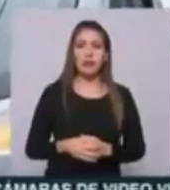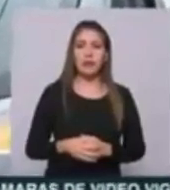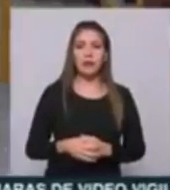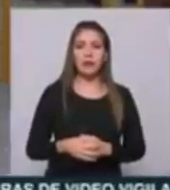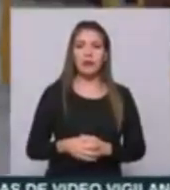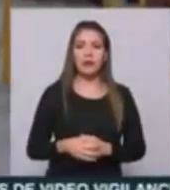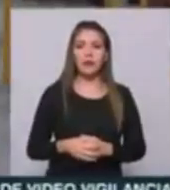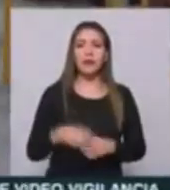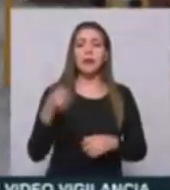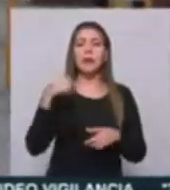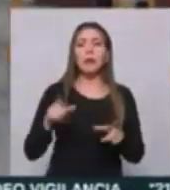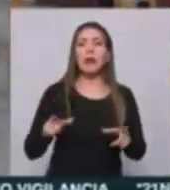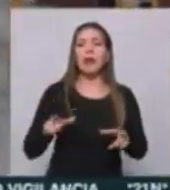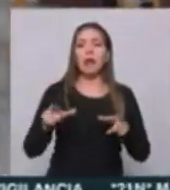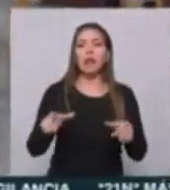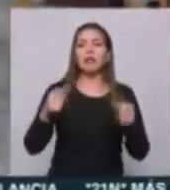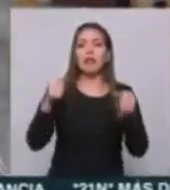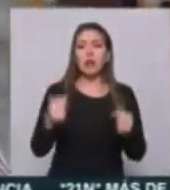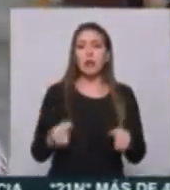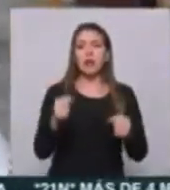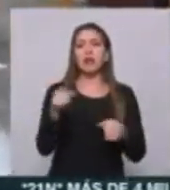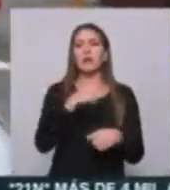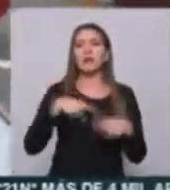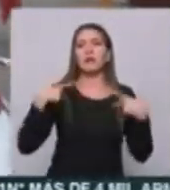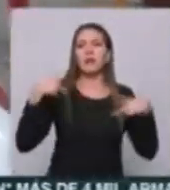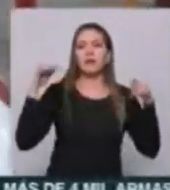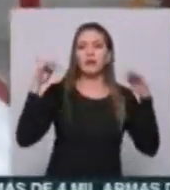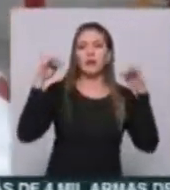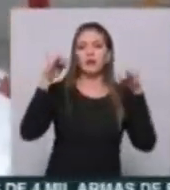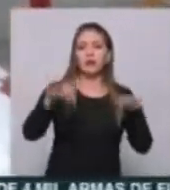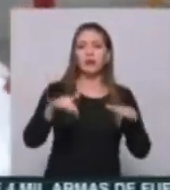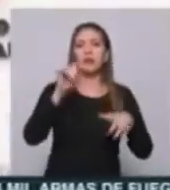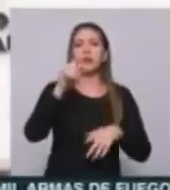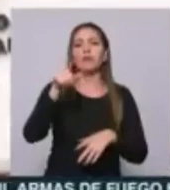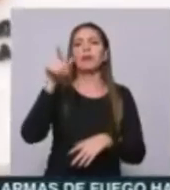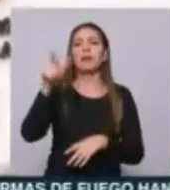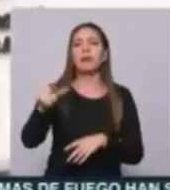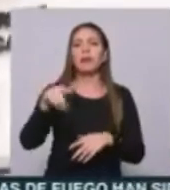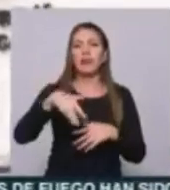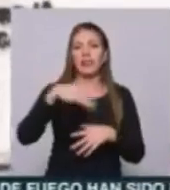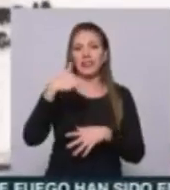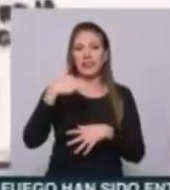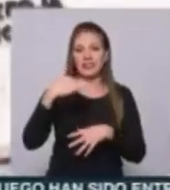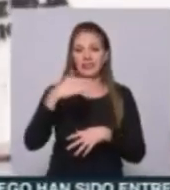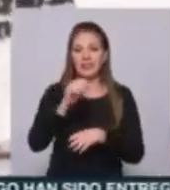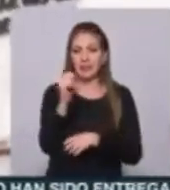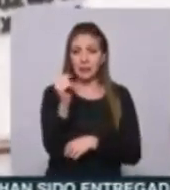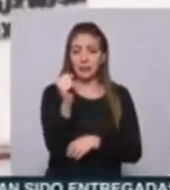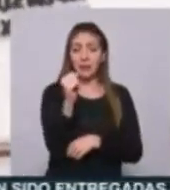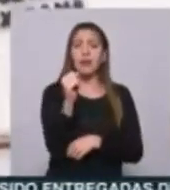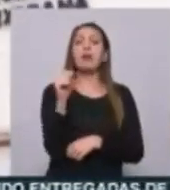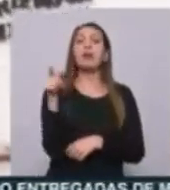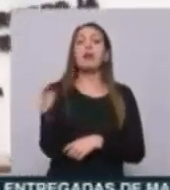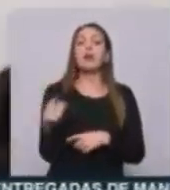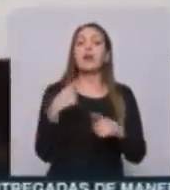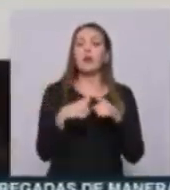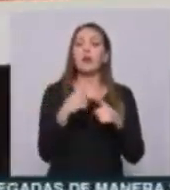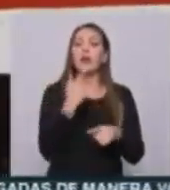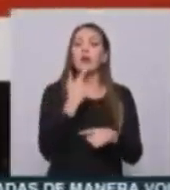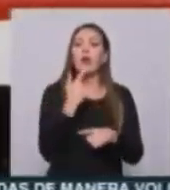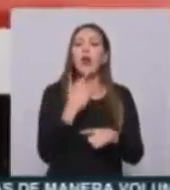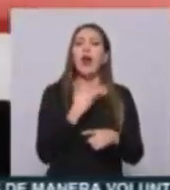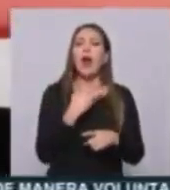Para resguardar la seguridad de los asistentes a la celebración de las fiestas patrias en la Ciudad de México, la Cruz Roja Mexicana implementará el